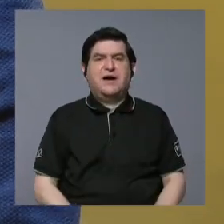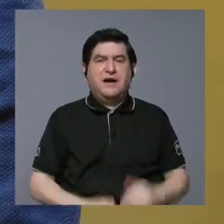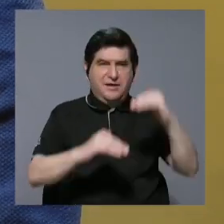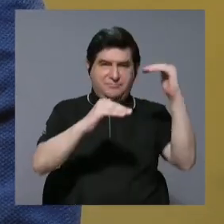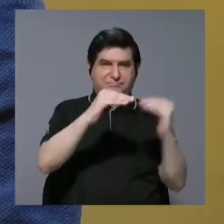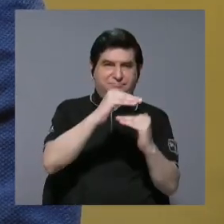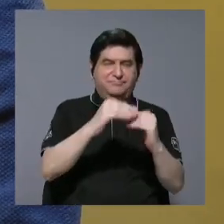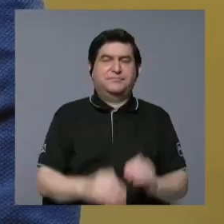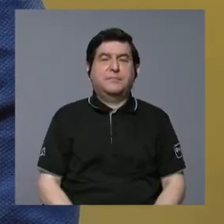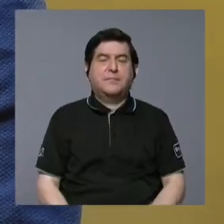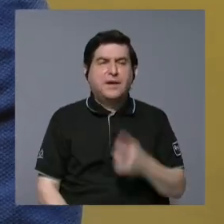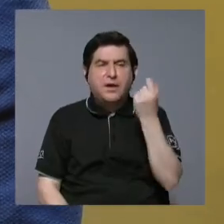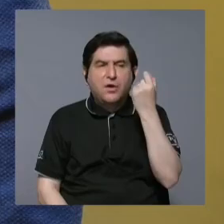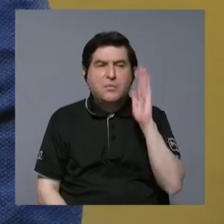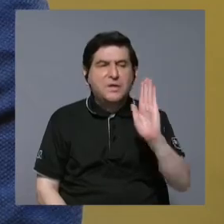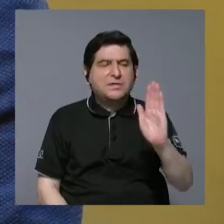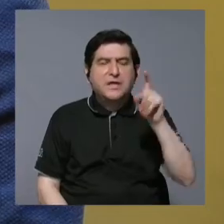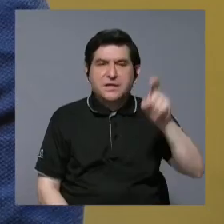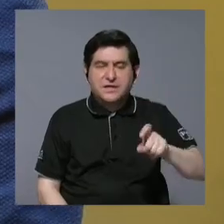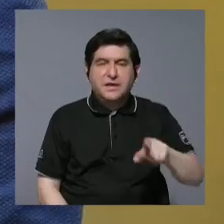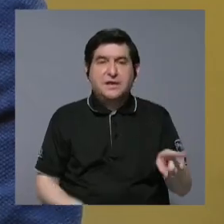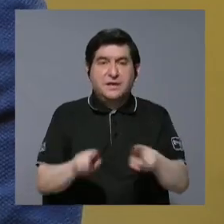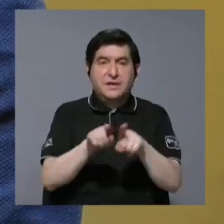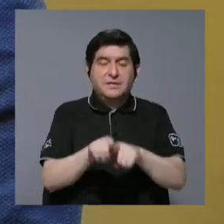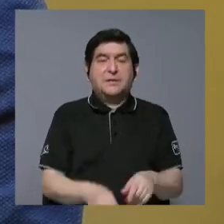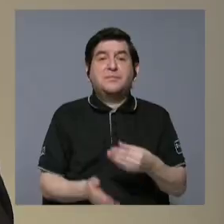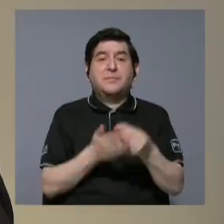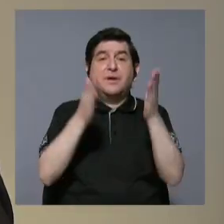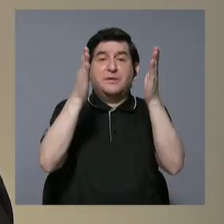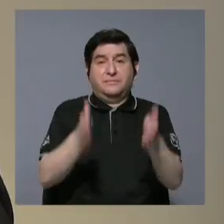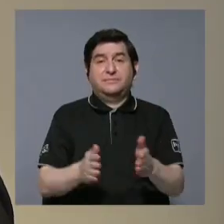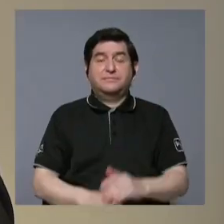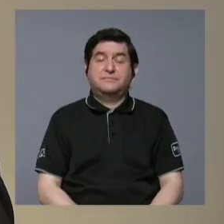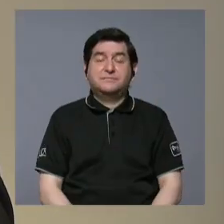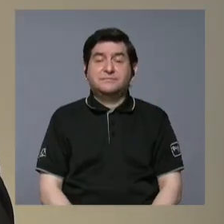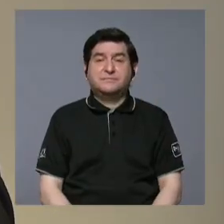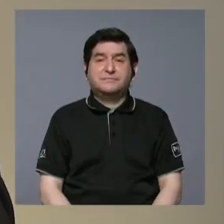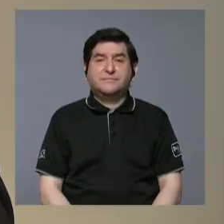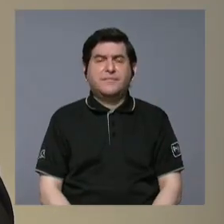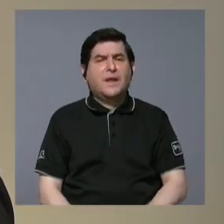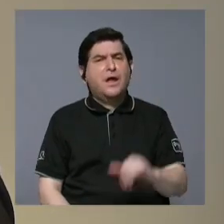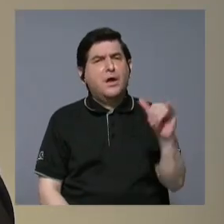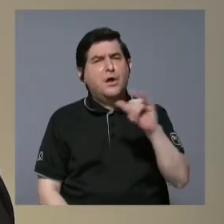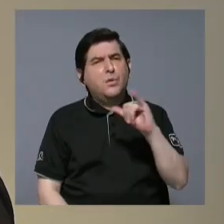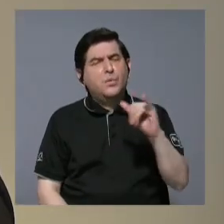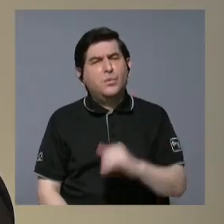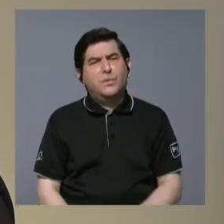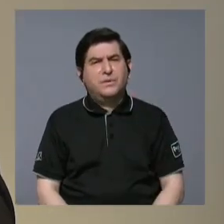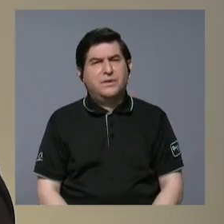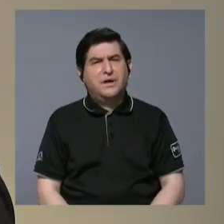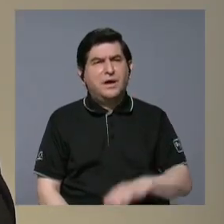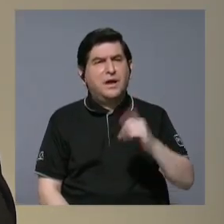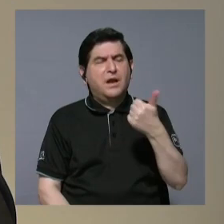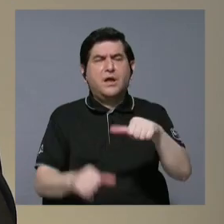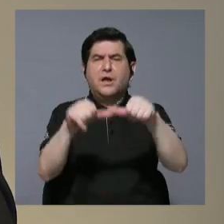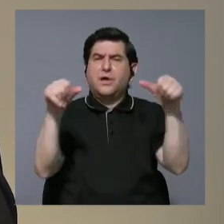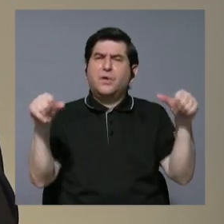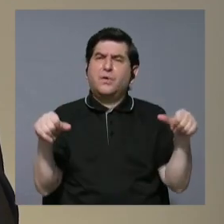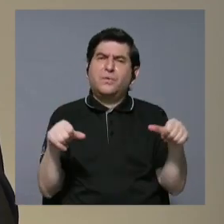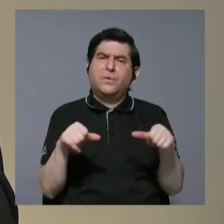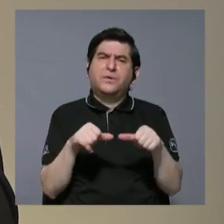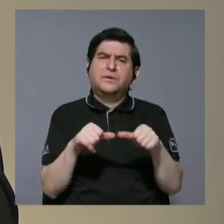entender esas necesidades y, ¿por qué no?, también los consumidores. Bueno, y también, por ejemplo, en otro ámbito